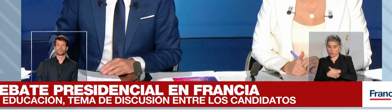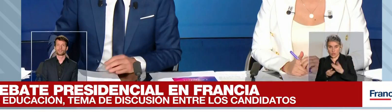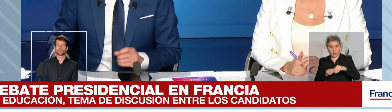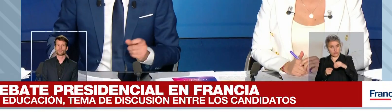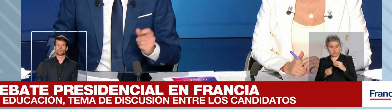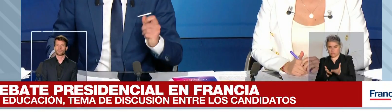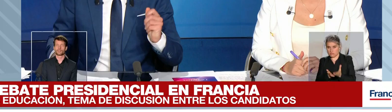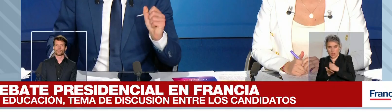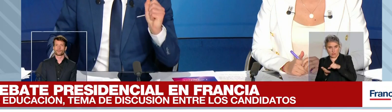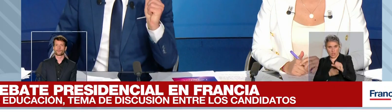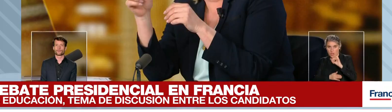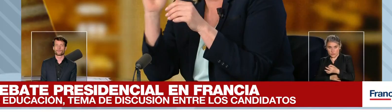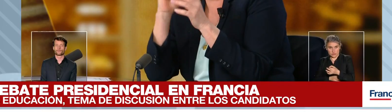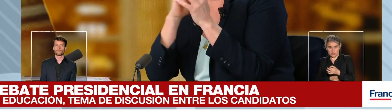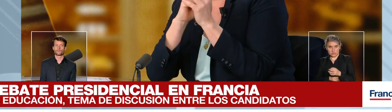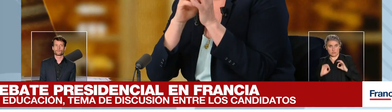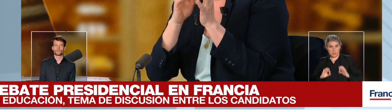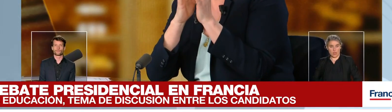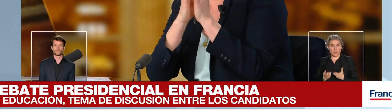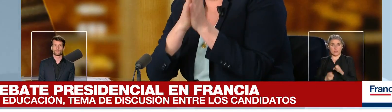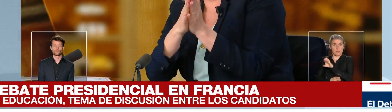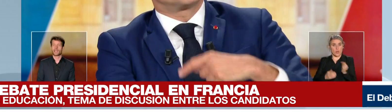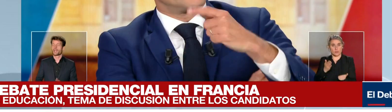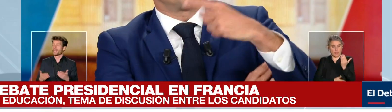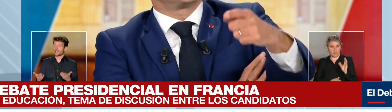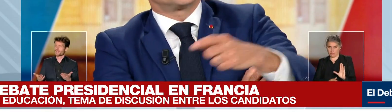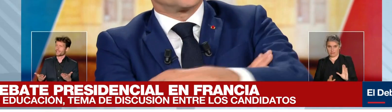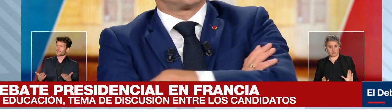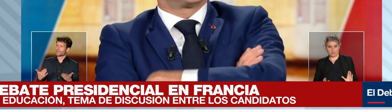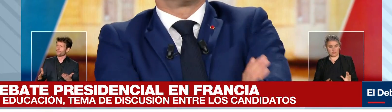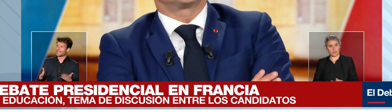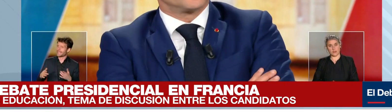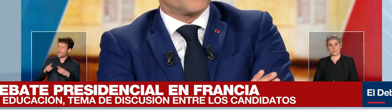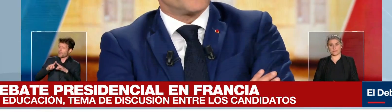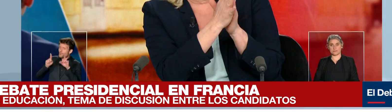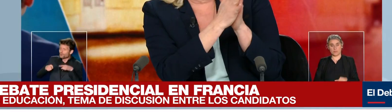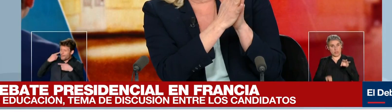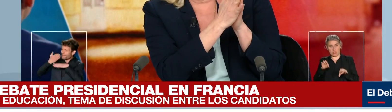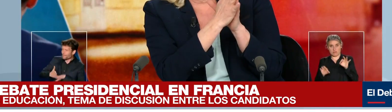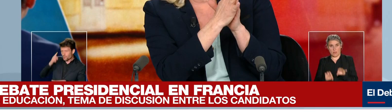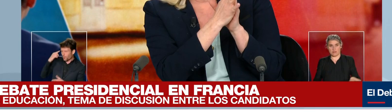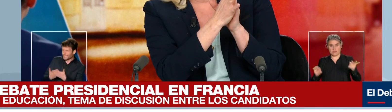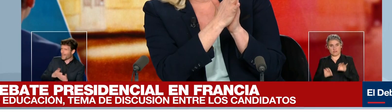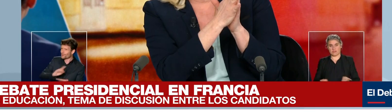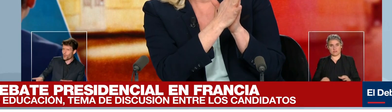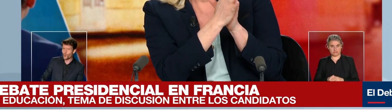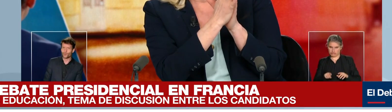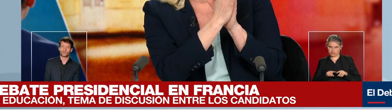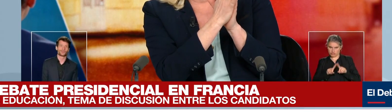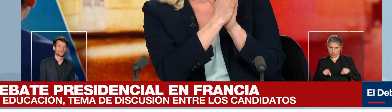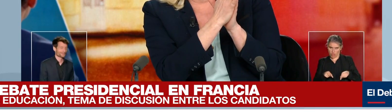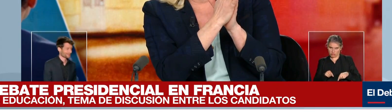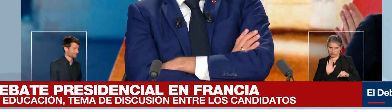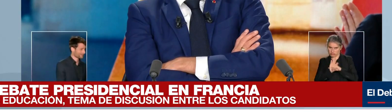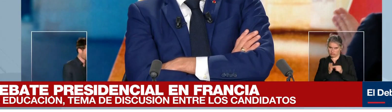además el suplemento, se les pagará la media jornada. Entonces, no, yo no juego con eso, señor Macron.